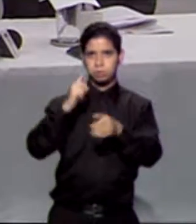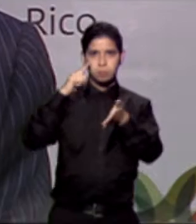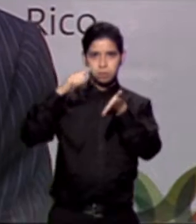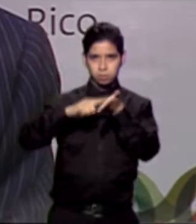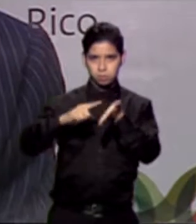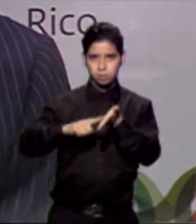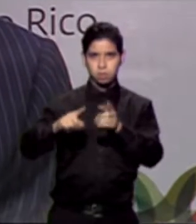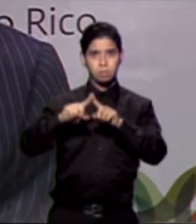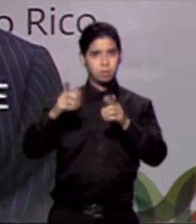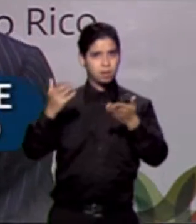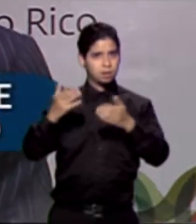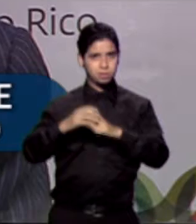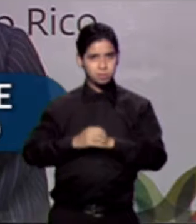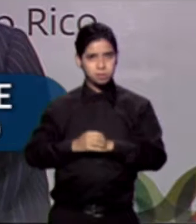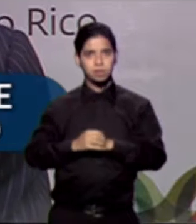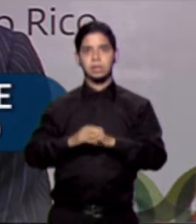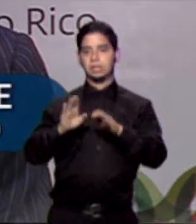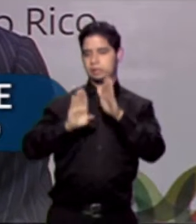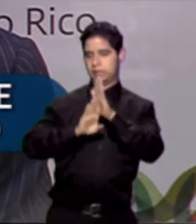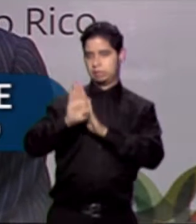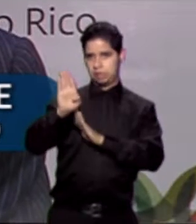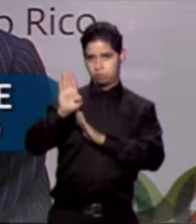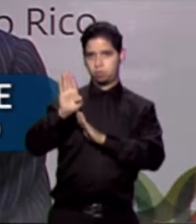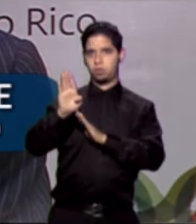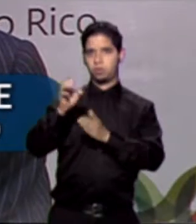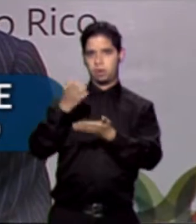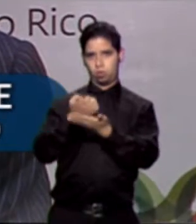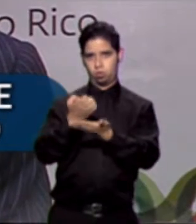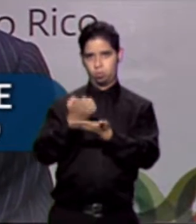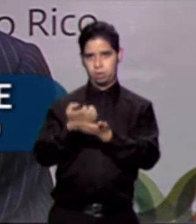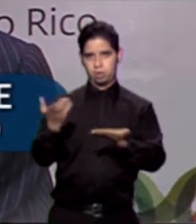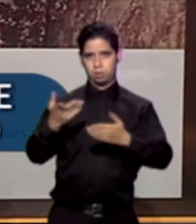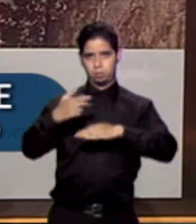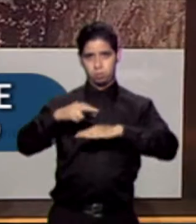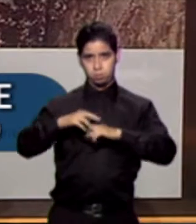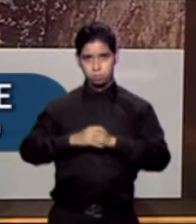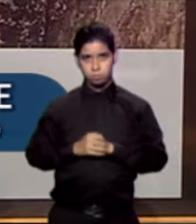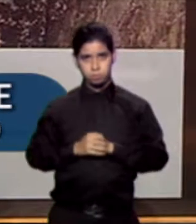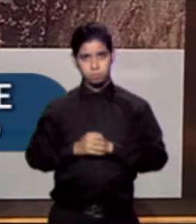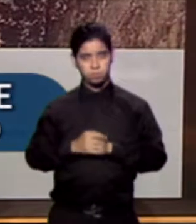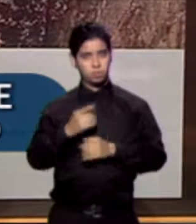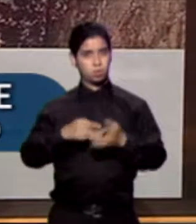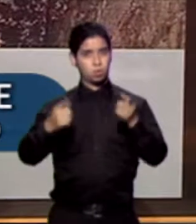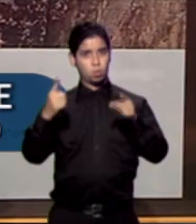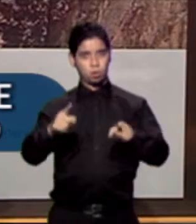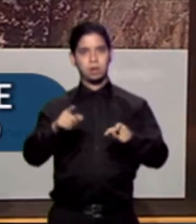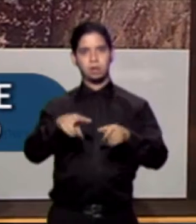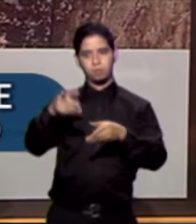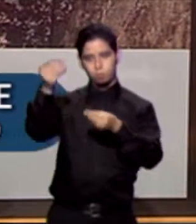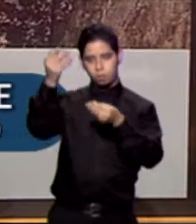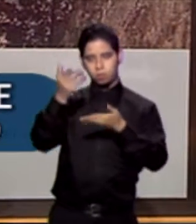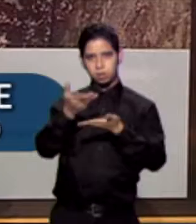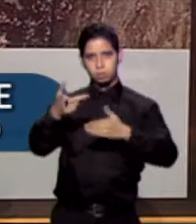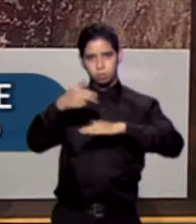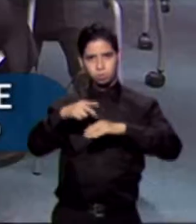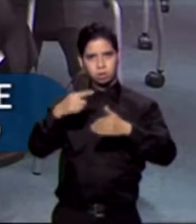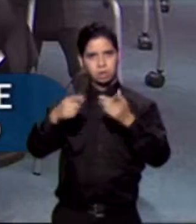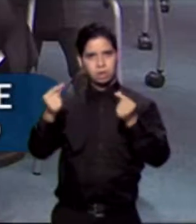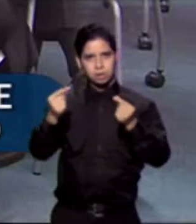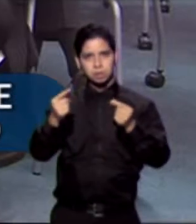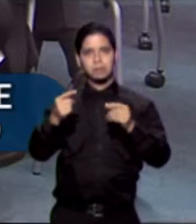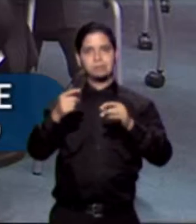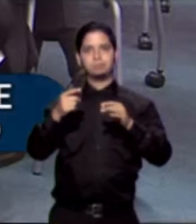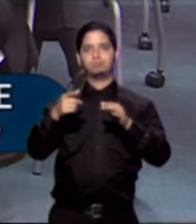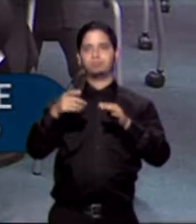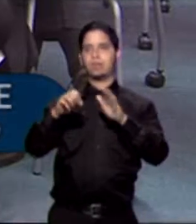favor del desarrollo de la economía del visitante en la isla. El mismo utiliza los datos disponibles del sector para proveer un marco de referencia